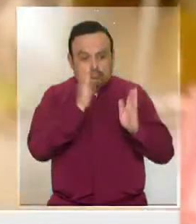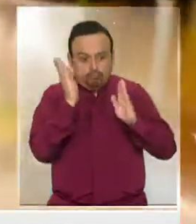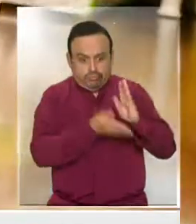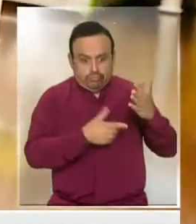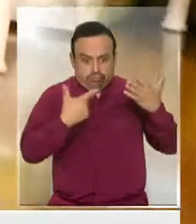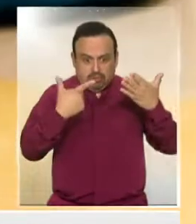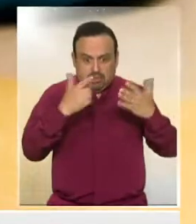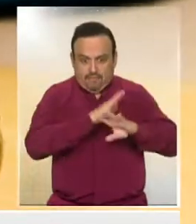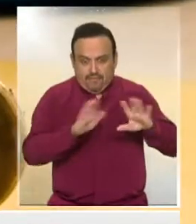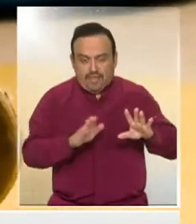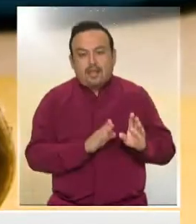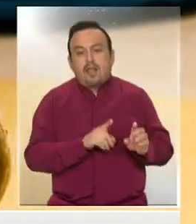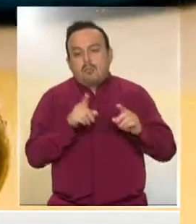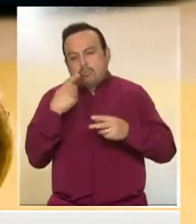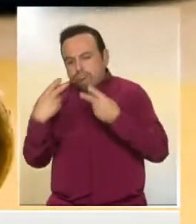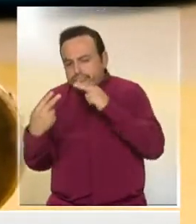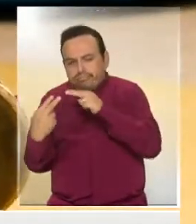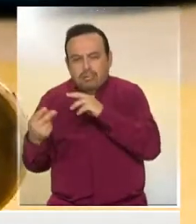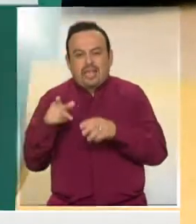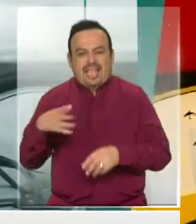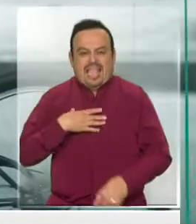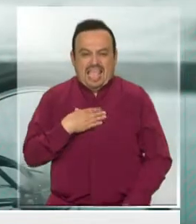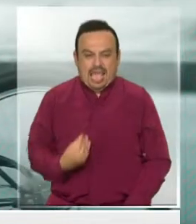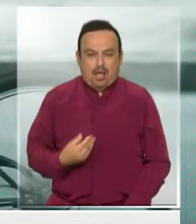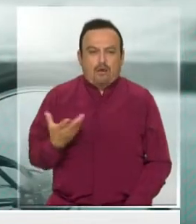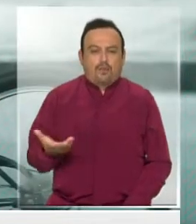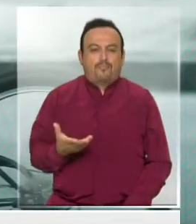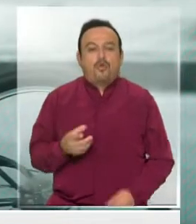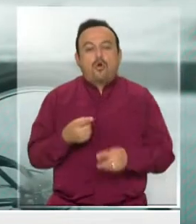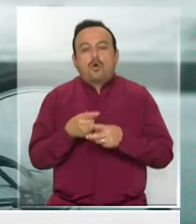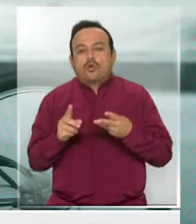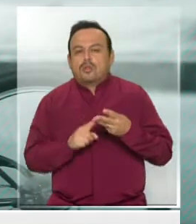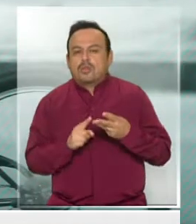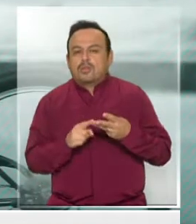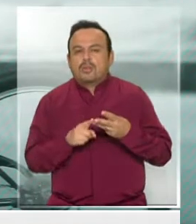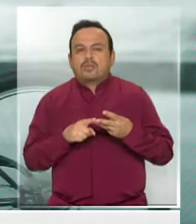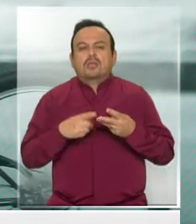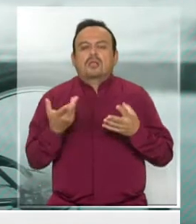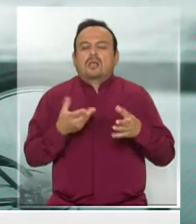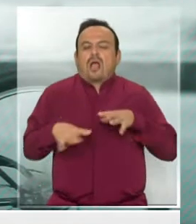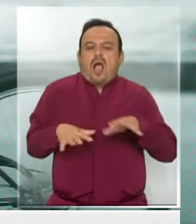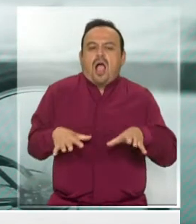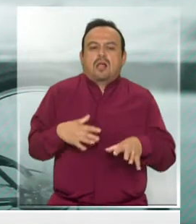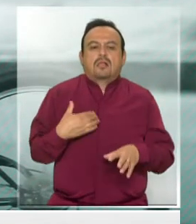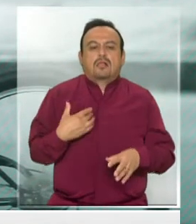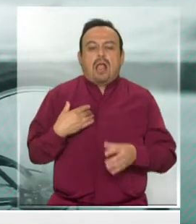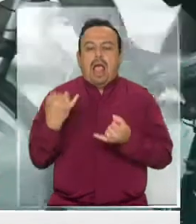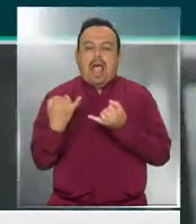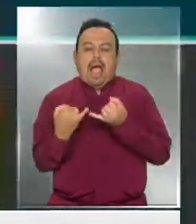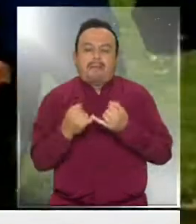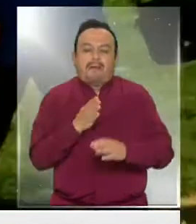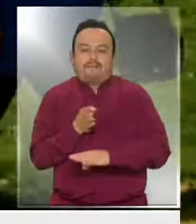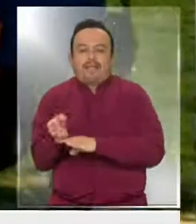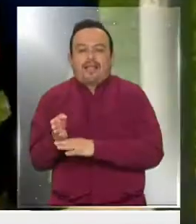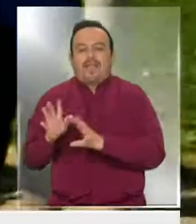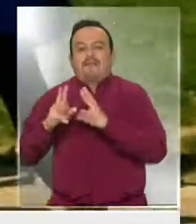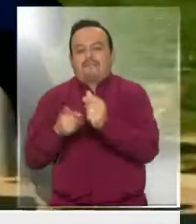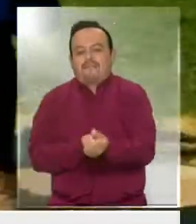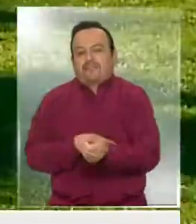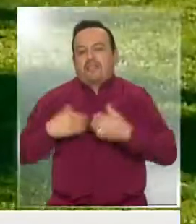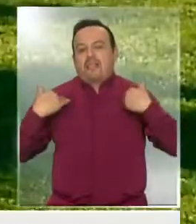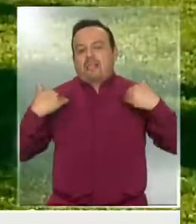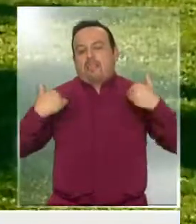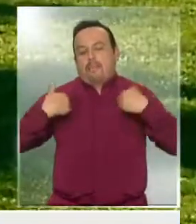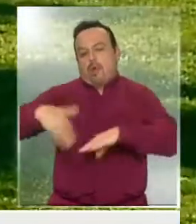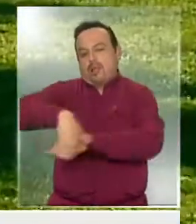de cuarentena total. ¿Cuáles otras acciones no pueden realizarse en este periodo? Visitar amigos, familiares, hacer deportes en la